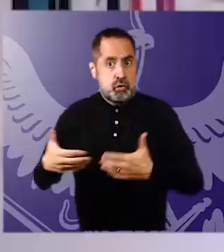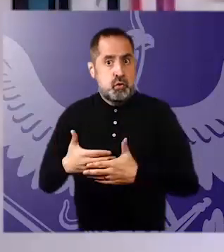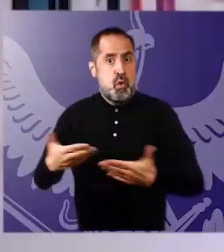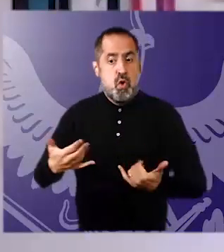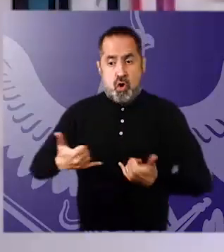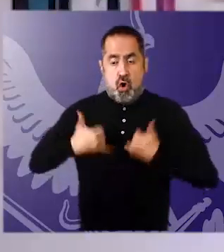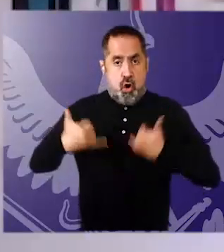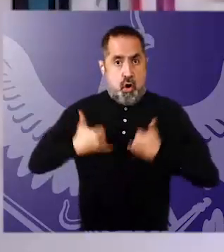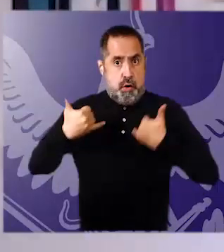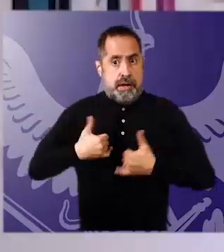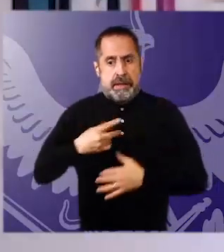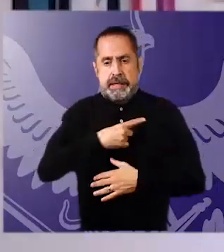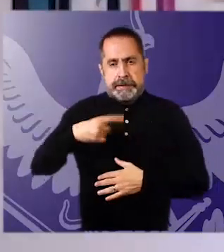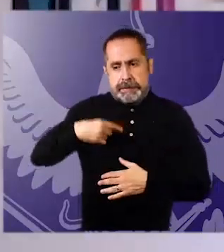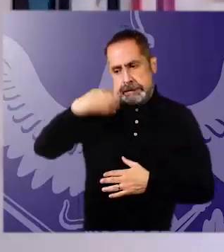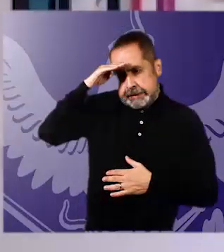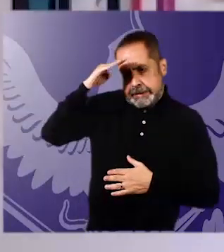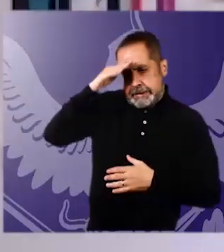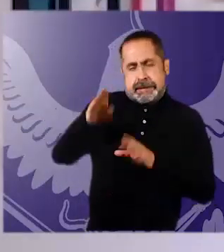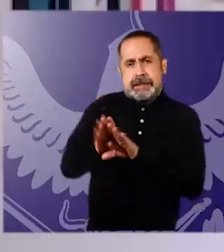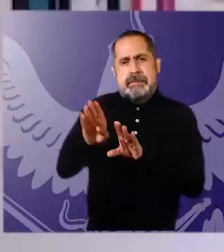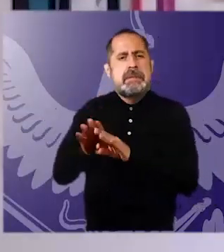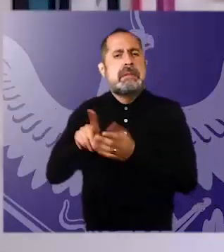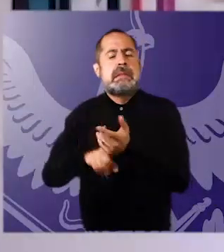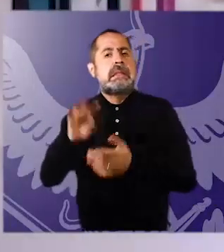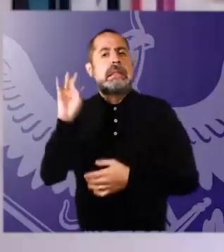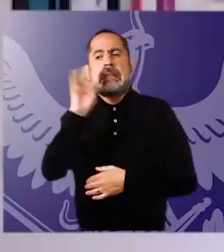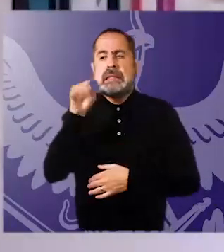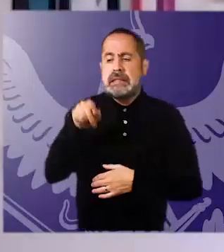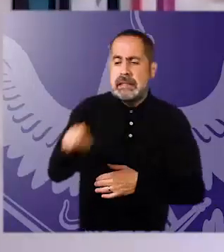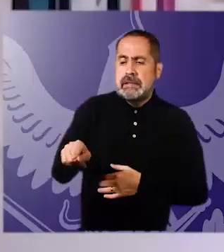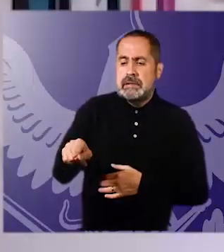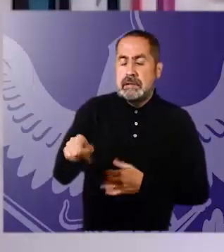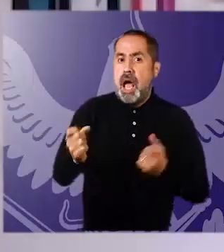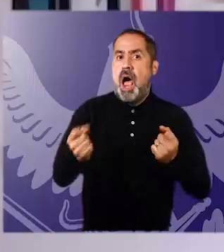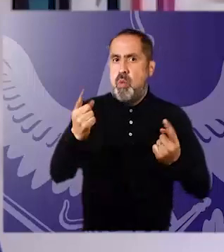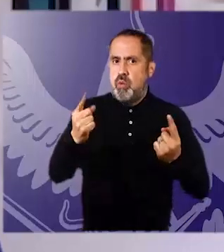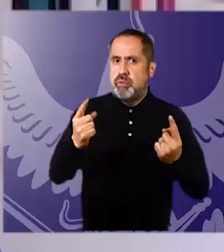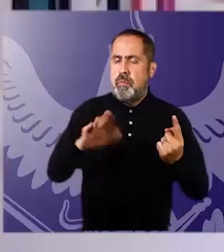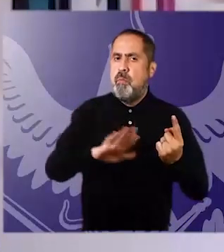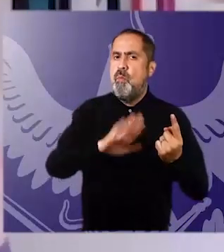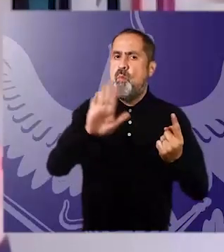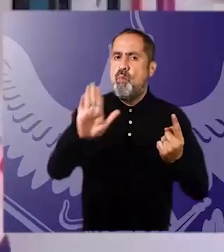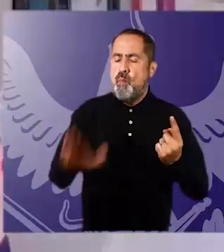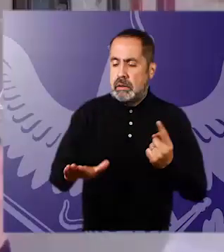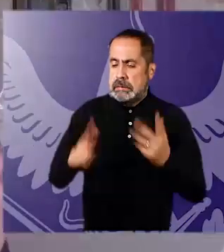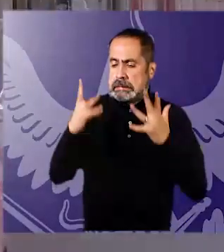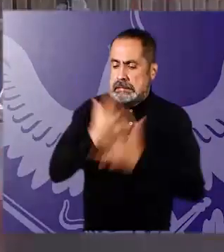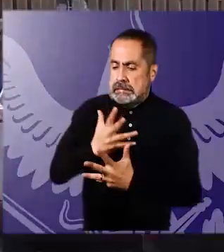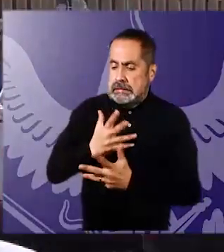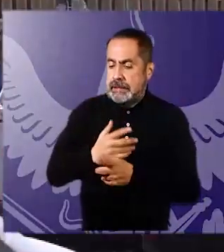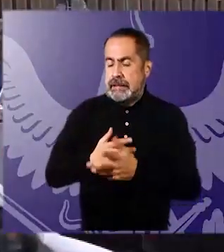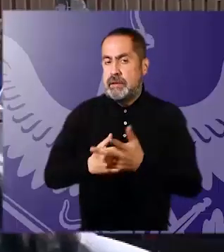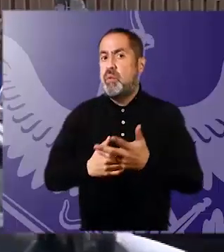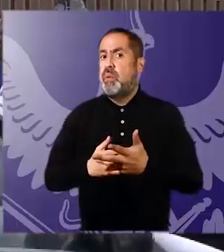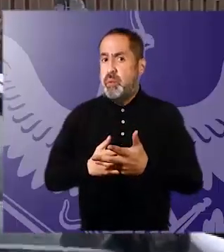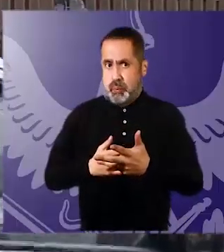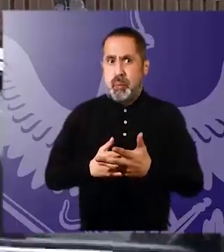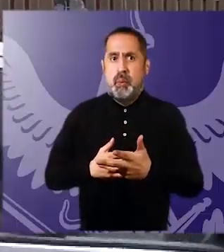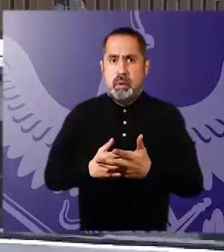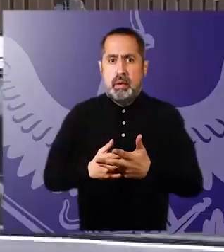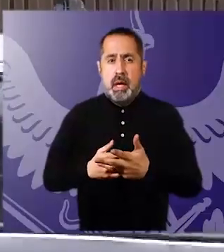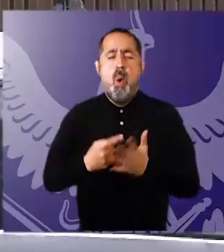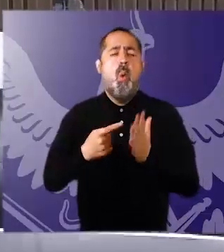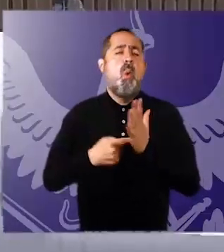en la adolescencia, y eso hay que saberlo, puede ocasionar la muerte. Y este no es un